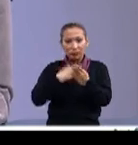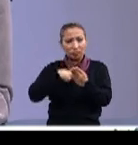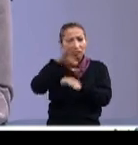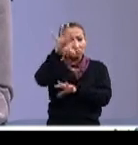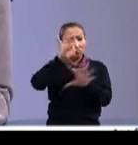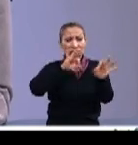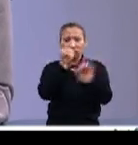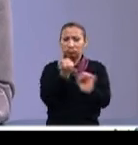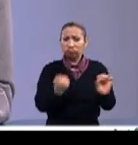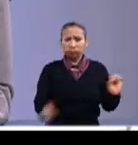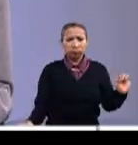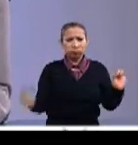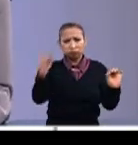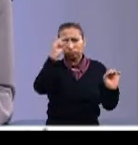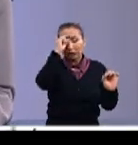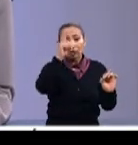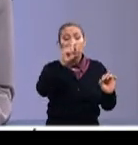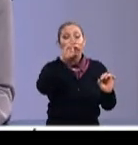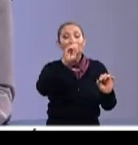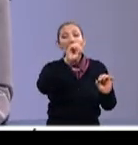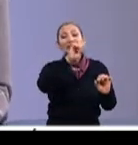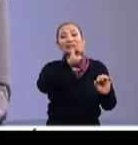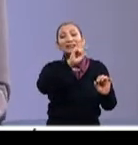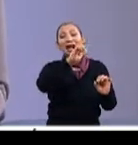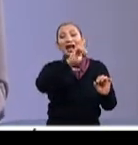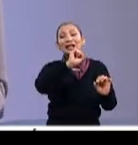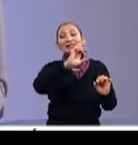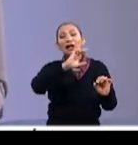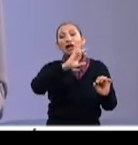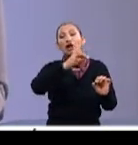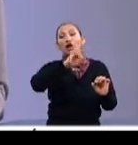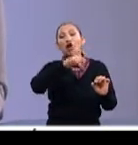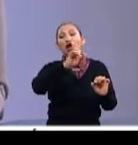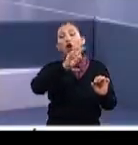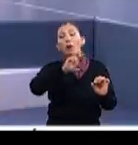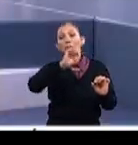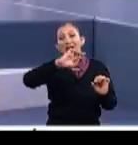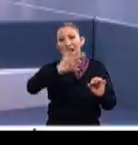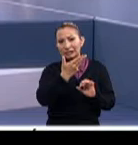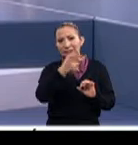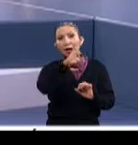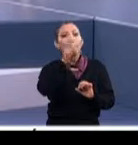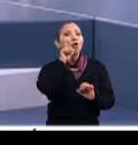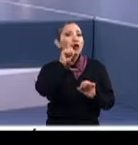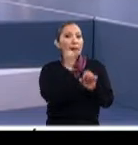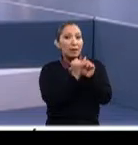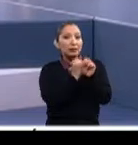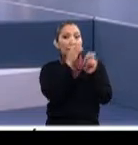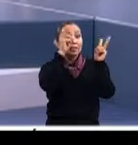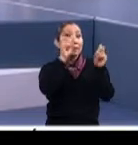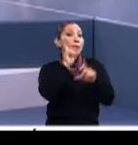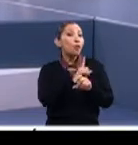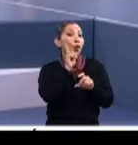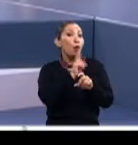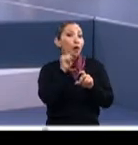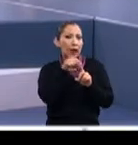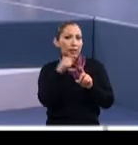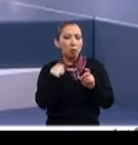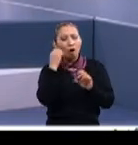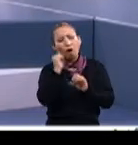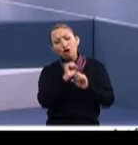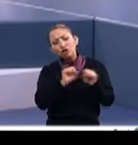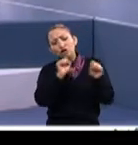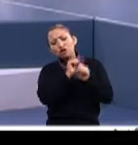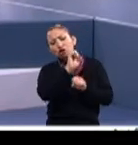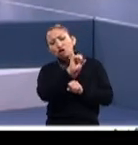grandes personalidades. La doctora Sara Sefcovic, quien se ha dedicado al estudio de las mujeres desde el punto de vista de la